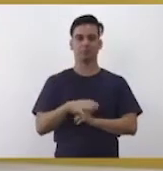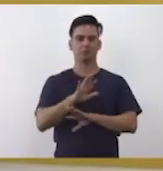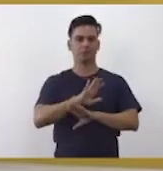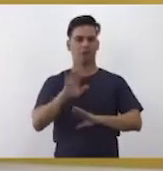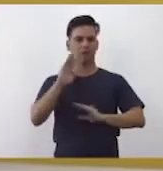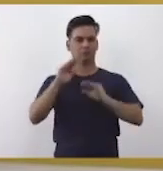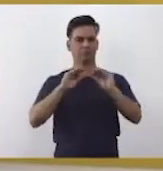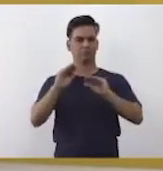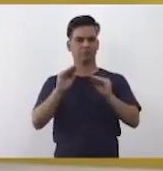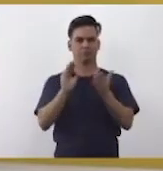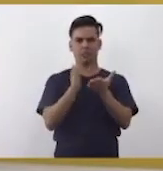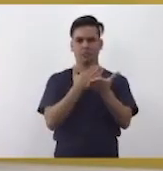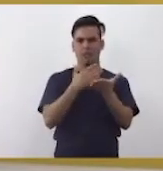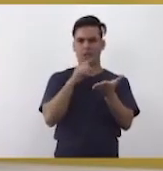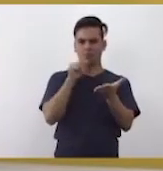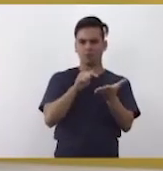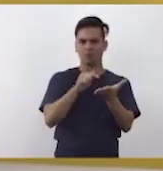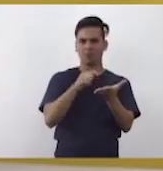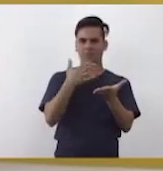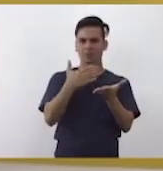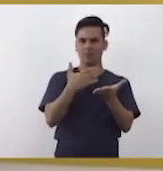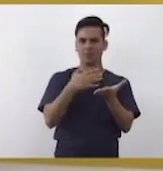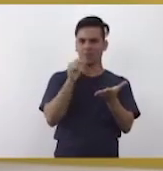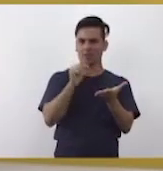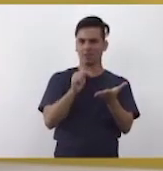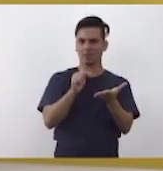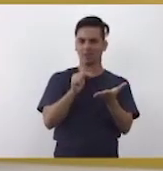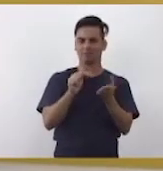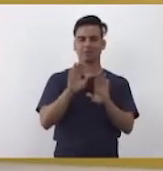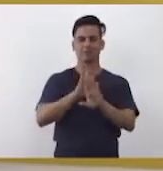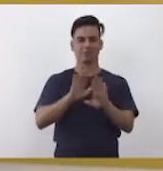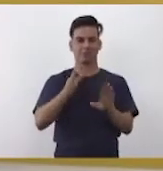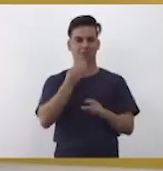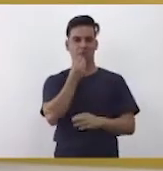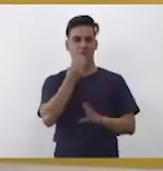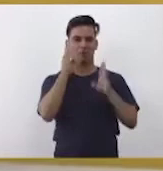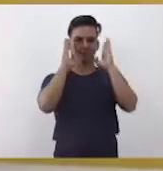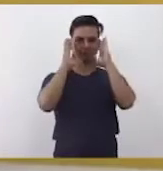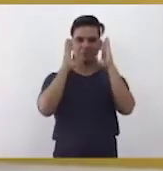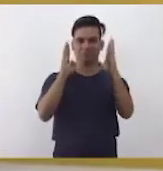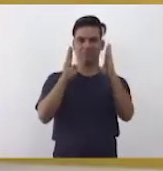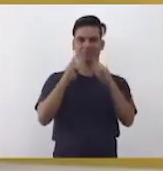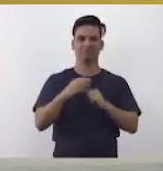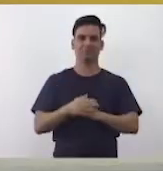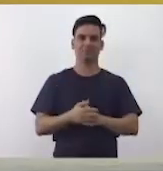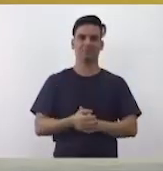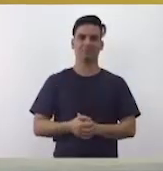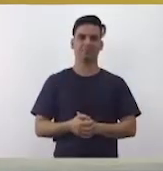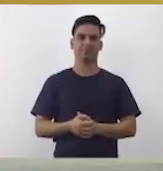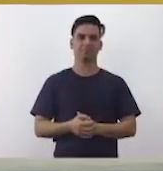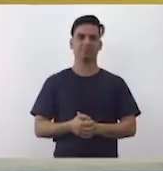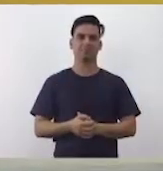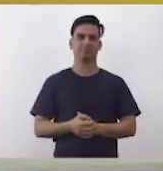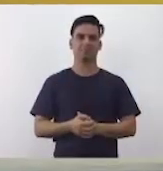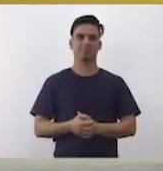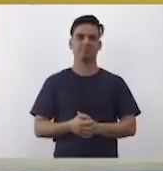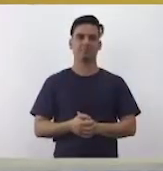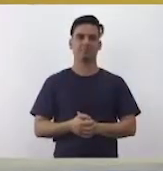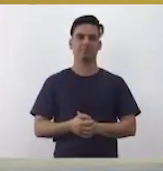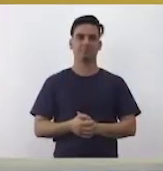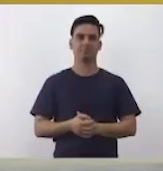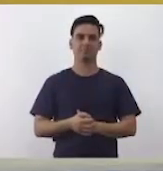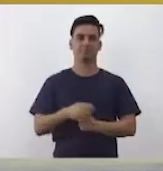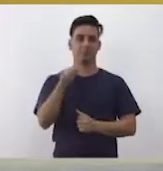de notas? Entonces ya estás en condiciones de poder prestarme atención. Te tengo en